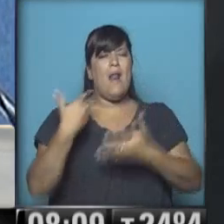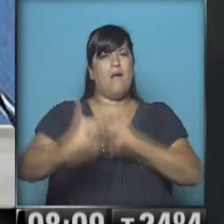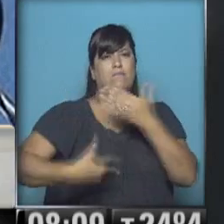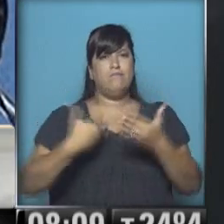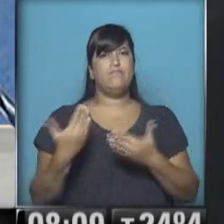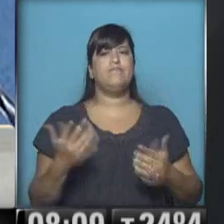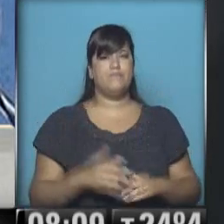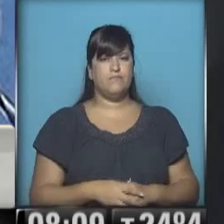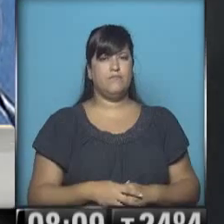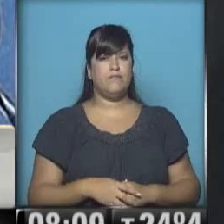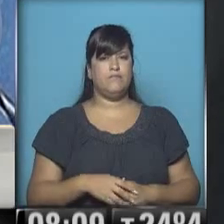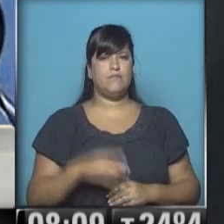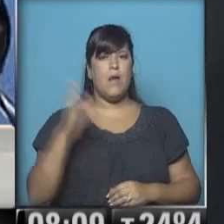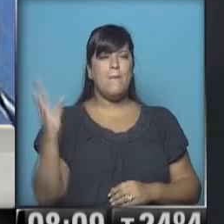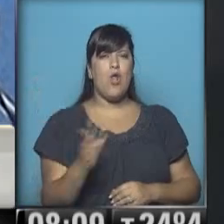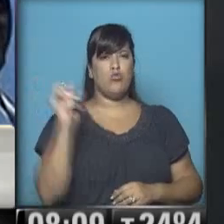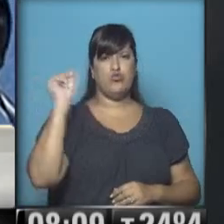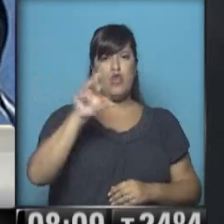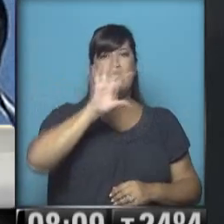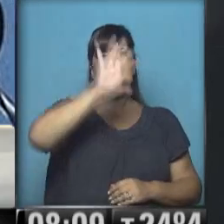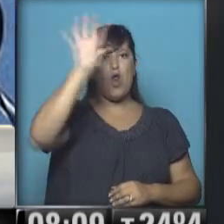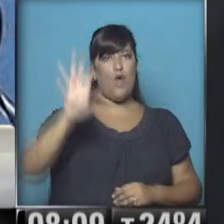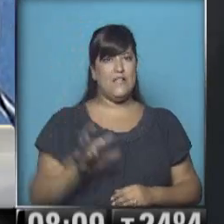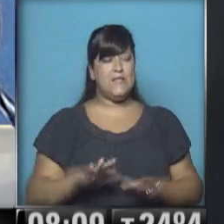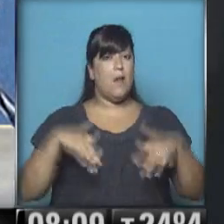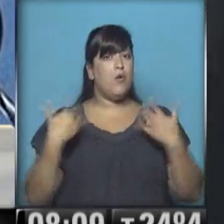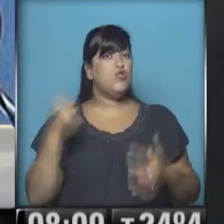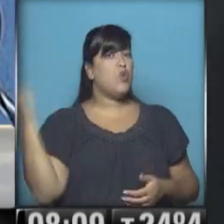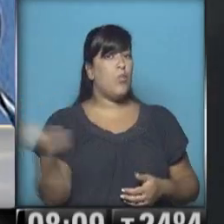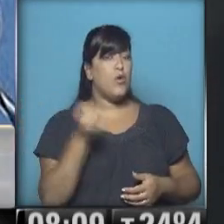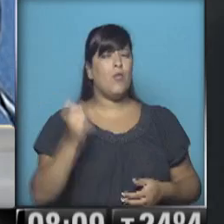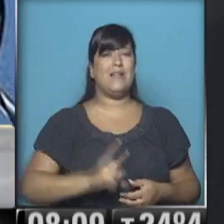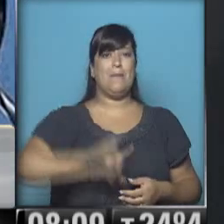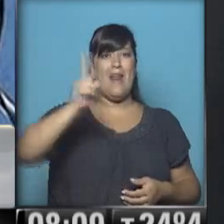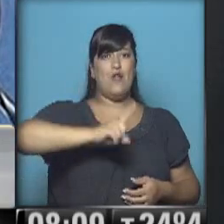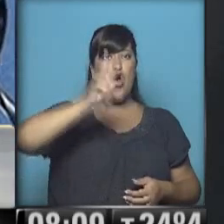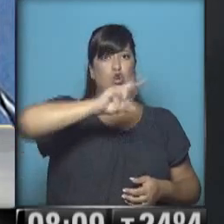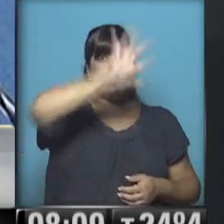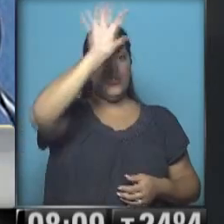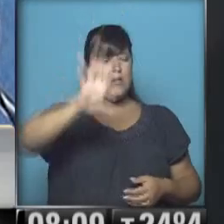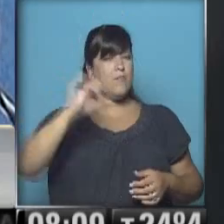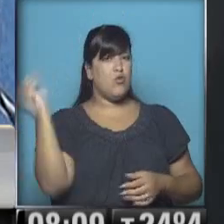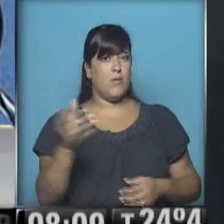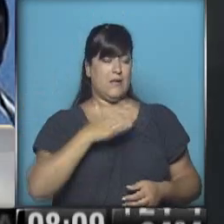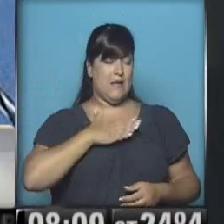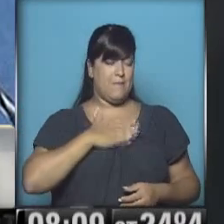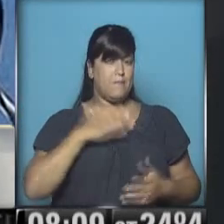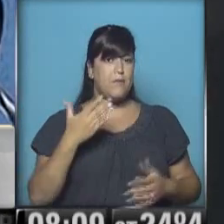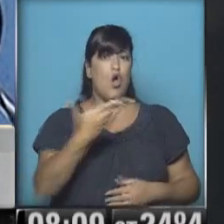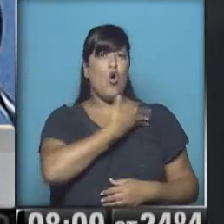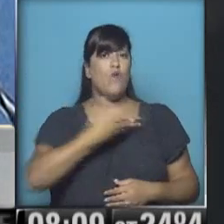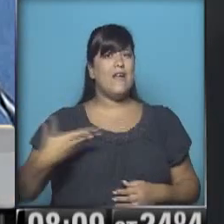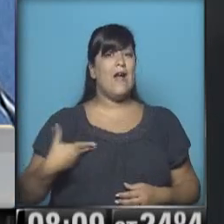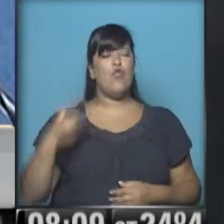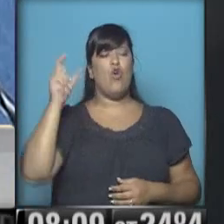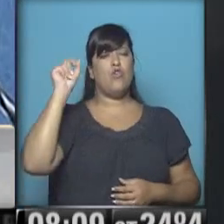de valor agregado de la producción local. Por eso es muy importante para todo el norte argentino, y en mi caso como gobernador de la